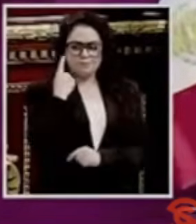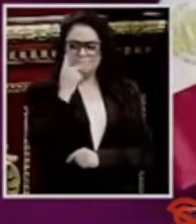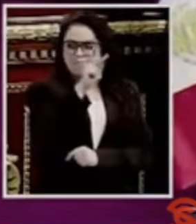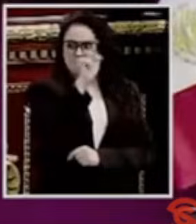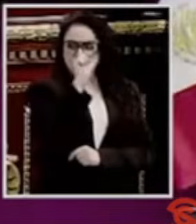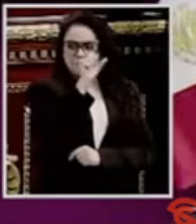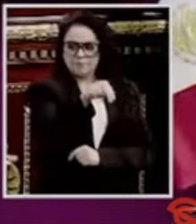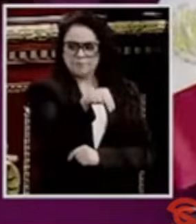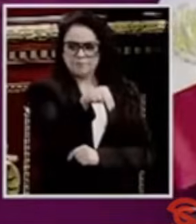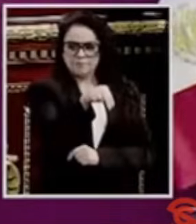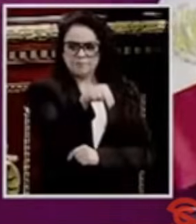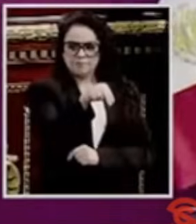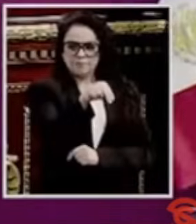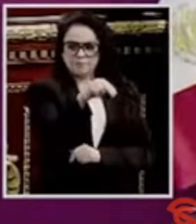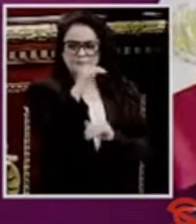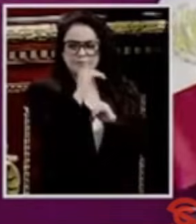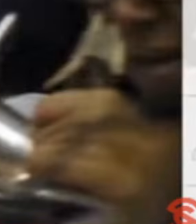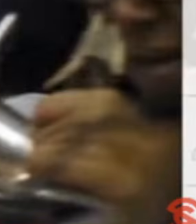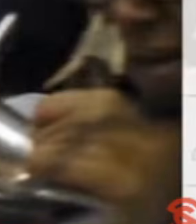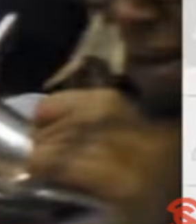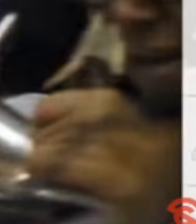el insulto? ¿No?